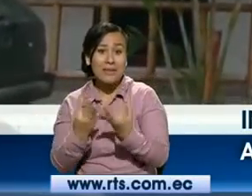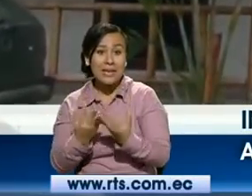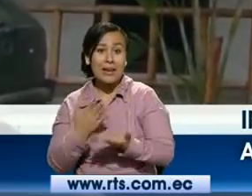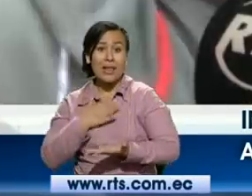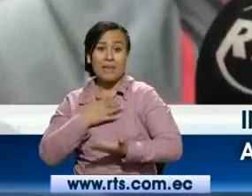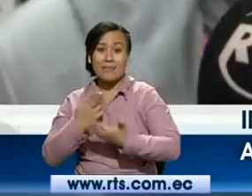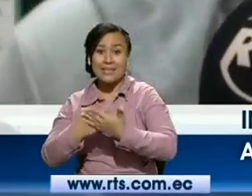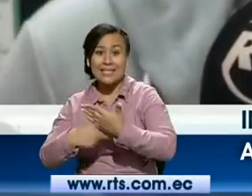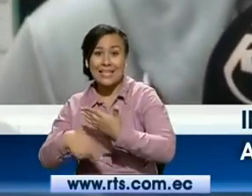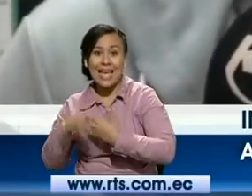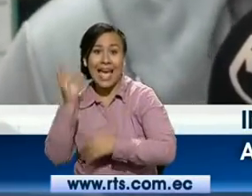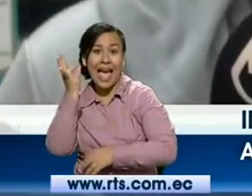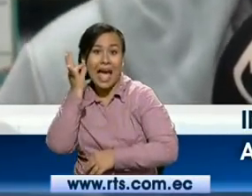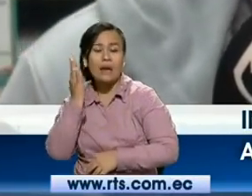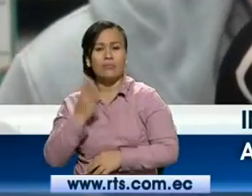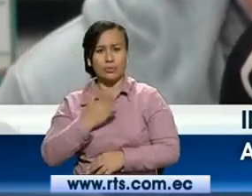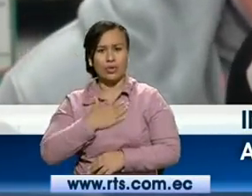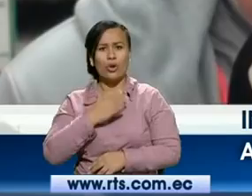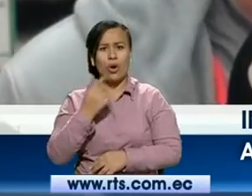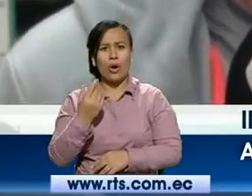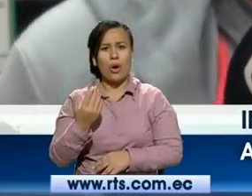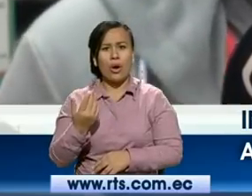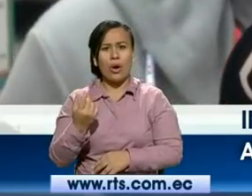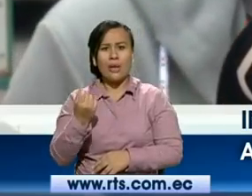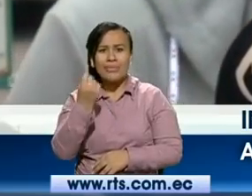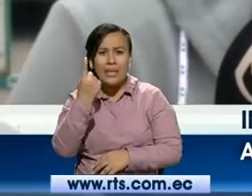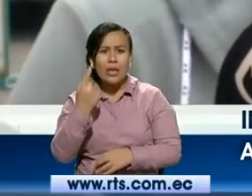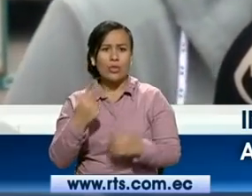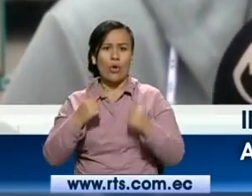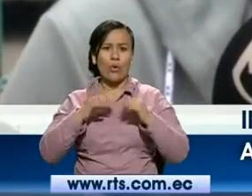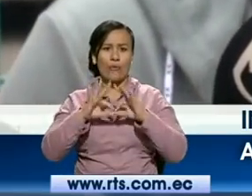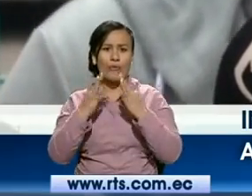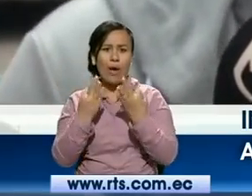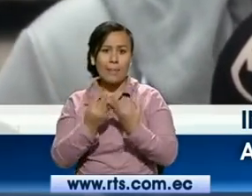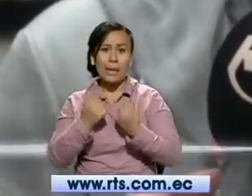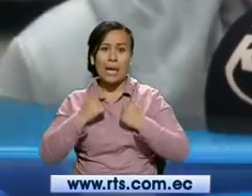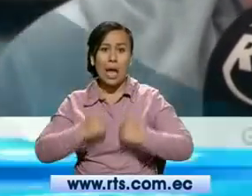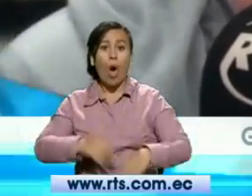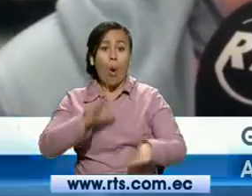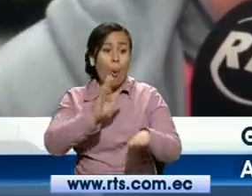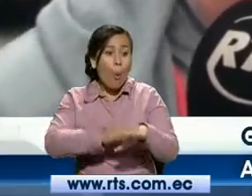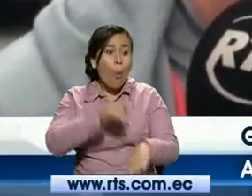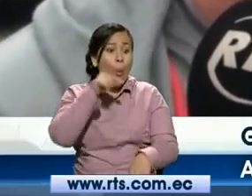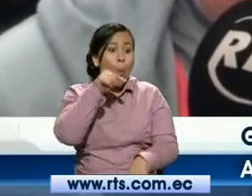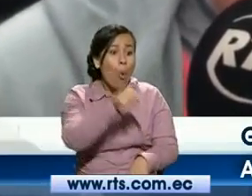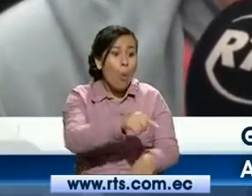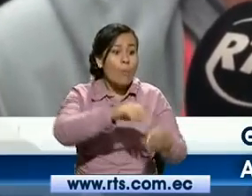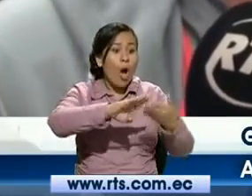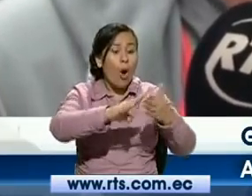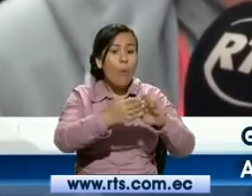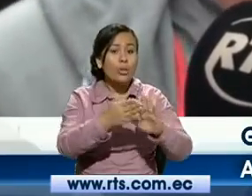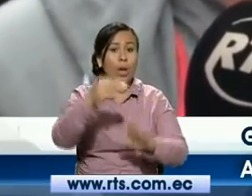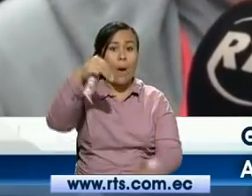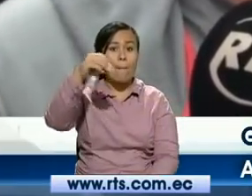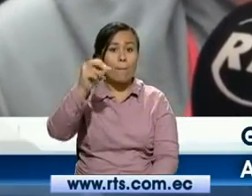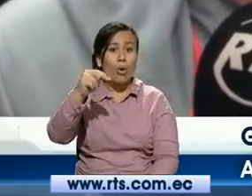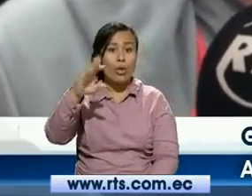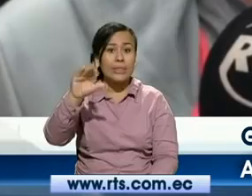mis hijas. Yo entiendo que hay una familia destruida, pero no se puede culpar a un pueblo cuando en